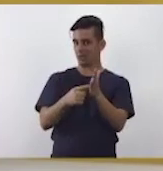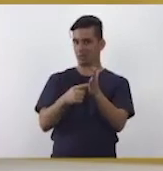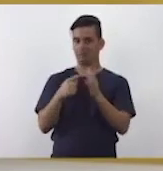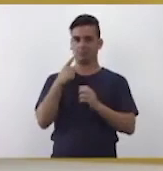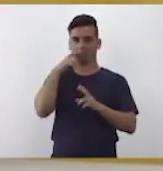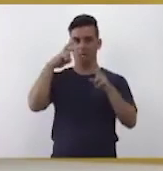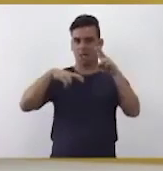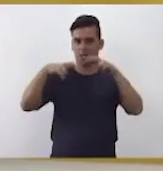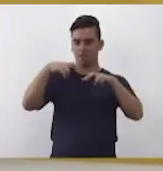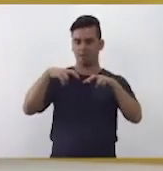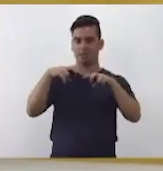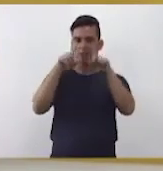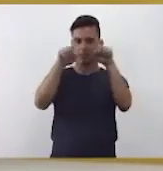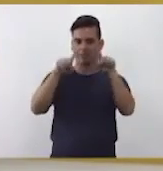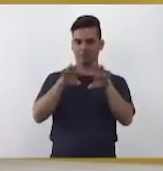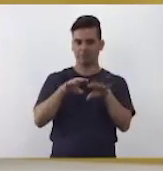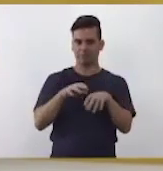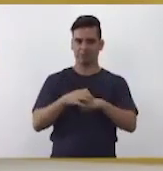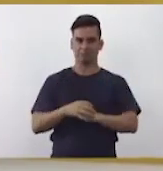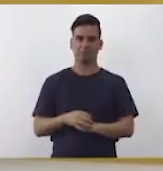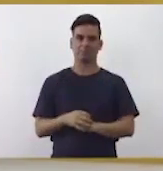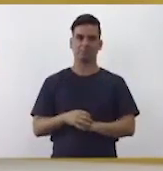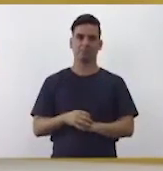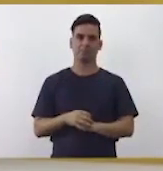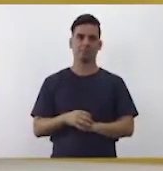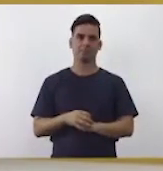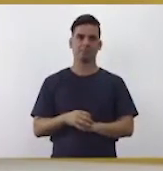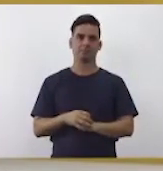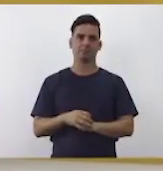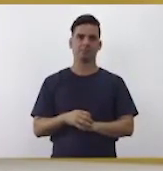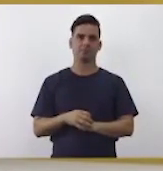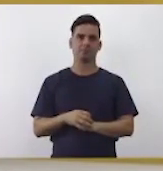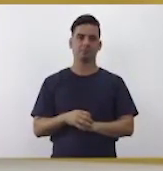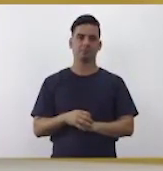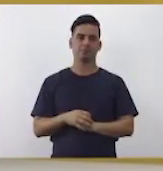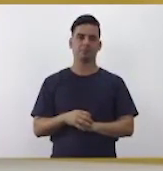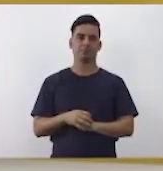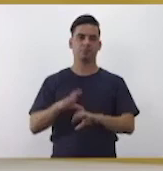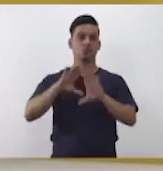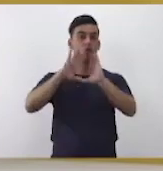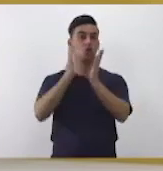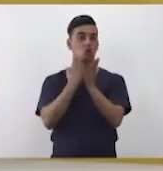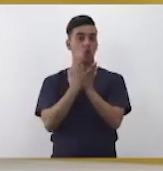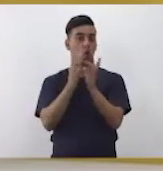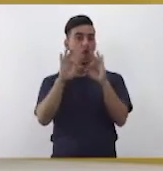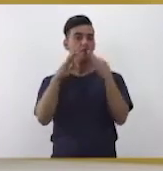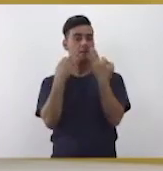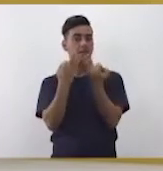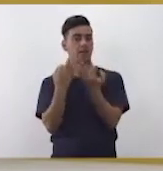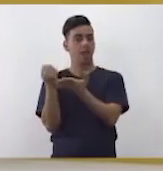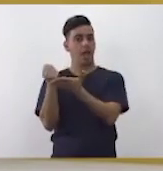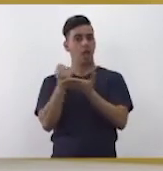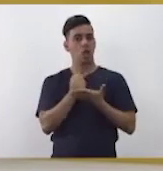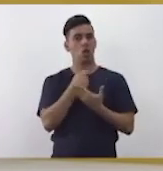Y bueno, padres, tío, abuelo, ayúdame en la autoevaluación y